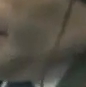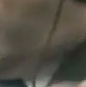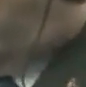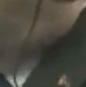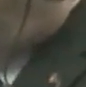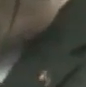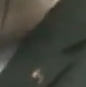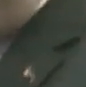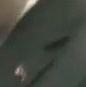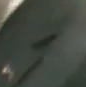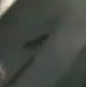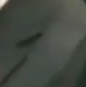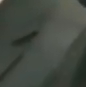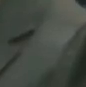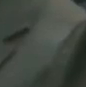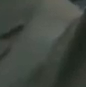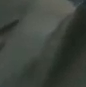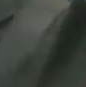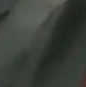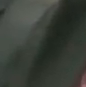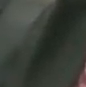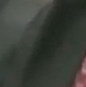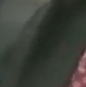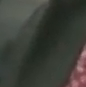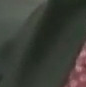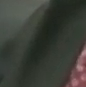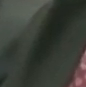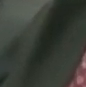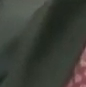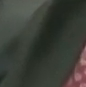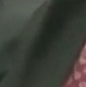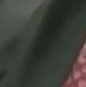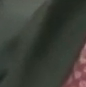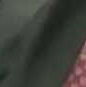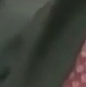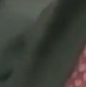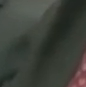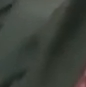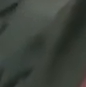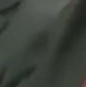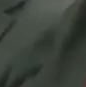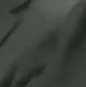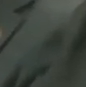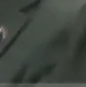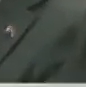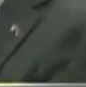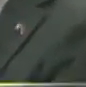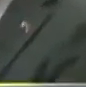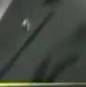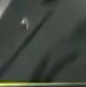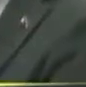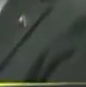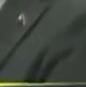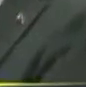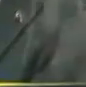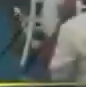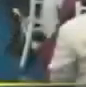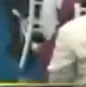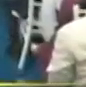Palabras del ciudadano Tarek El Aissami, vicepresidente sectorial de Economía y ministro del Poder Popular del